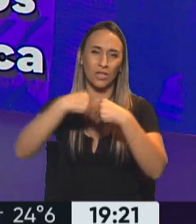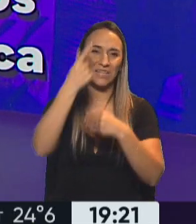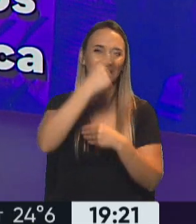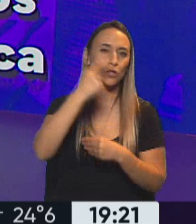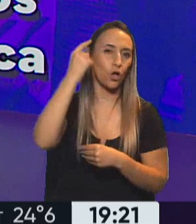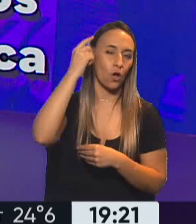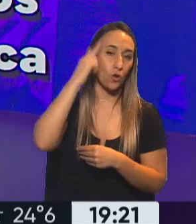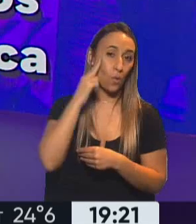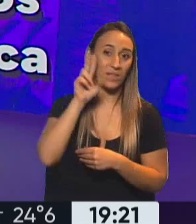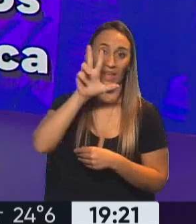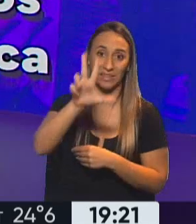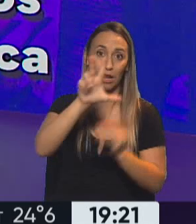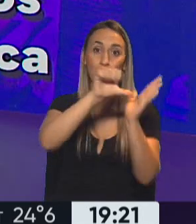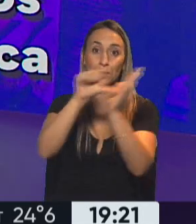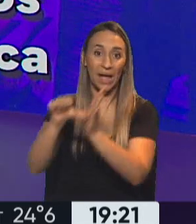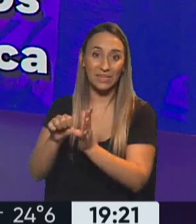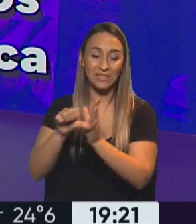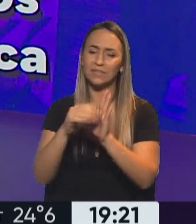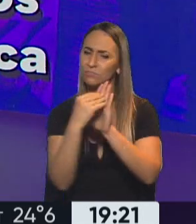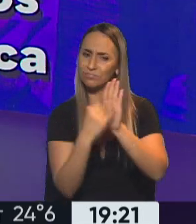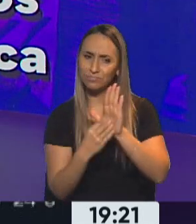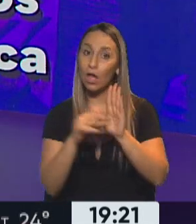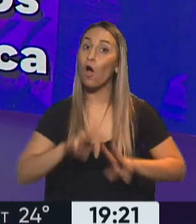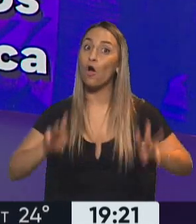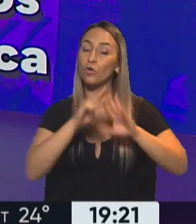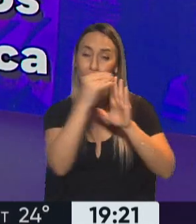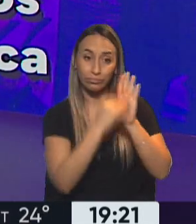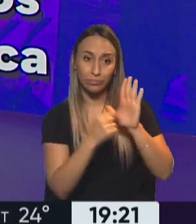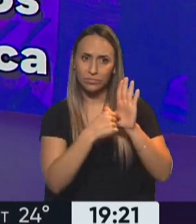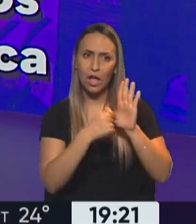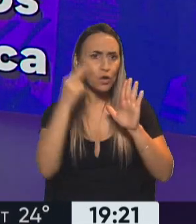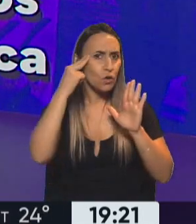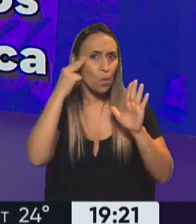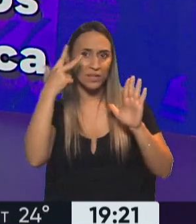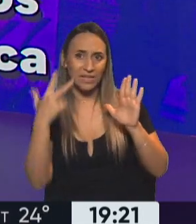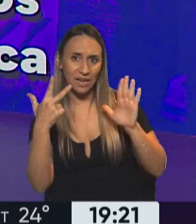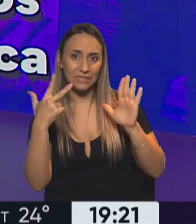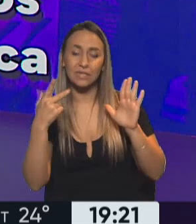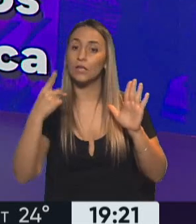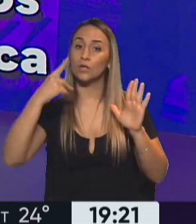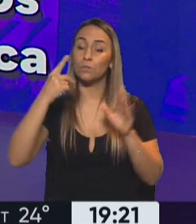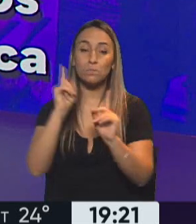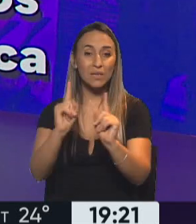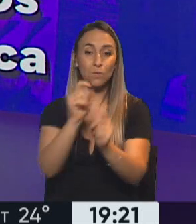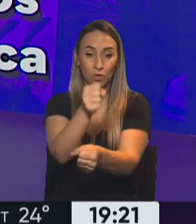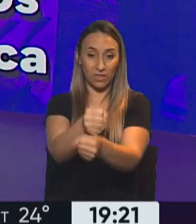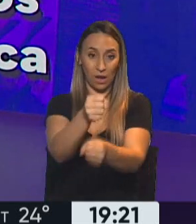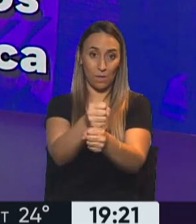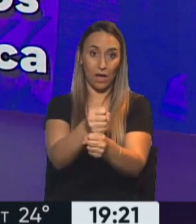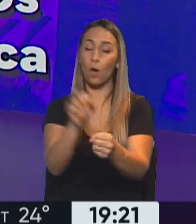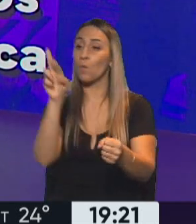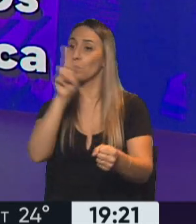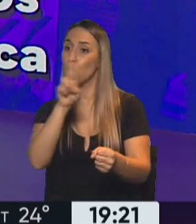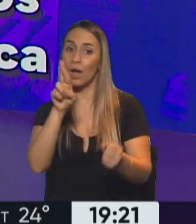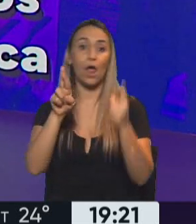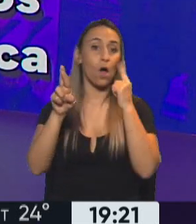al menos que contabiliza la ONU, tienen diferencia en el salario por el mismo trabajo, lo que cobra una mujer de lo que cobra